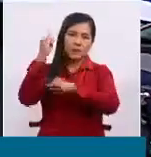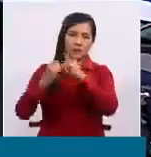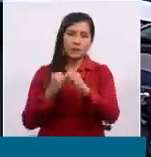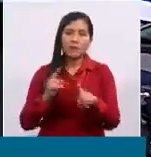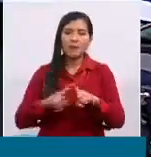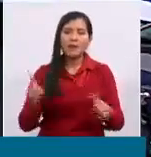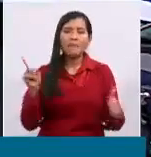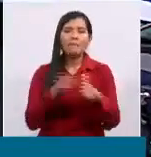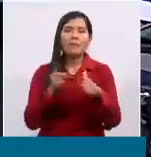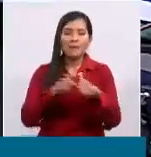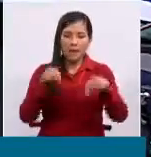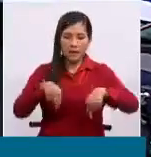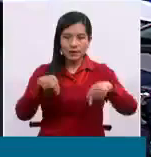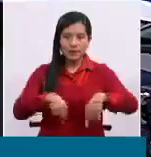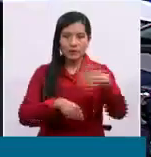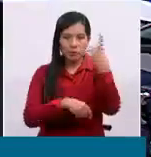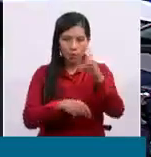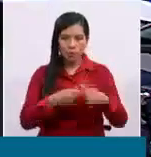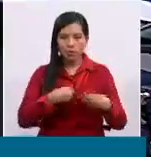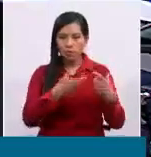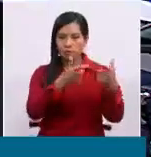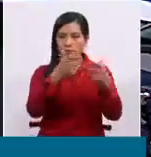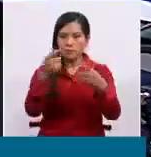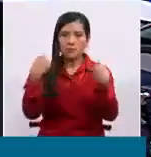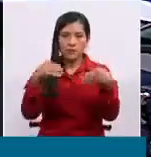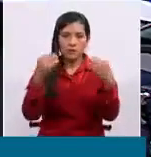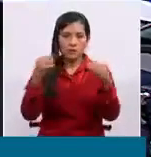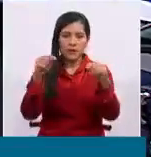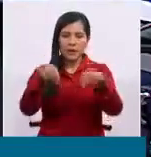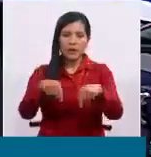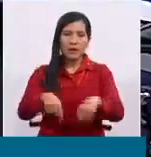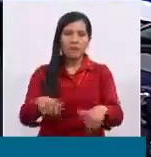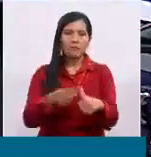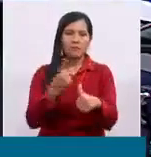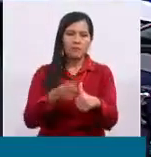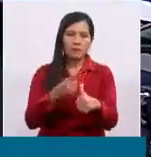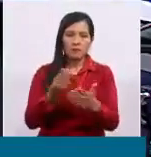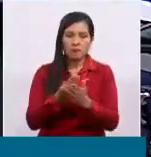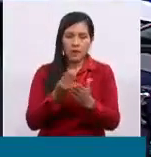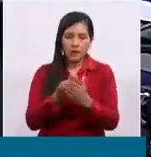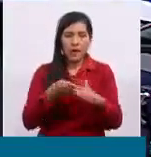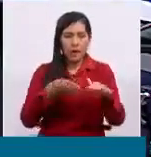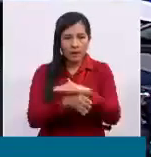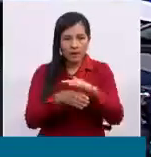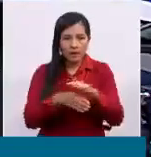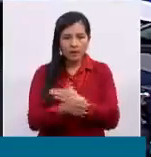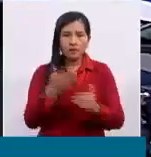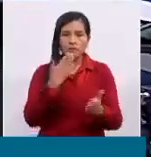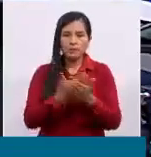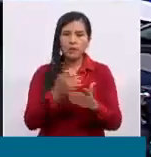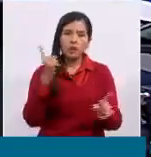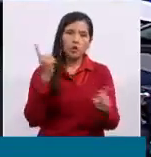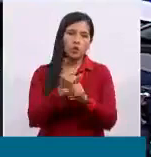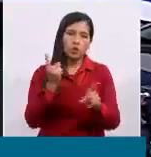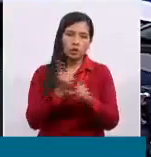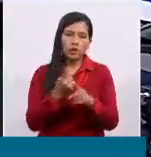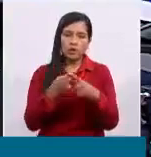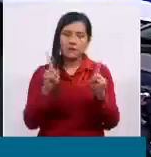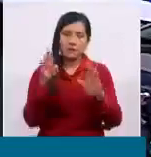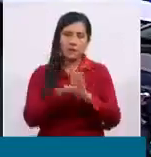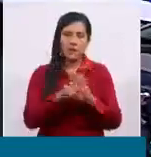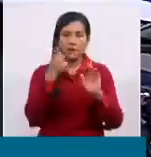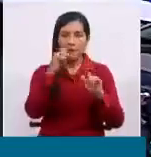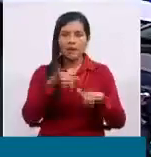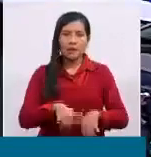al productor nacional, porque la idea es llevar un producto de calidad y un costo bastante competitivo y diferenciado a lo que sería el